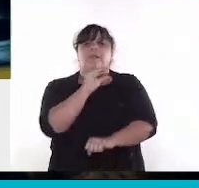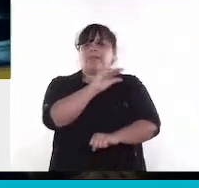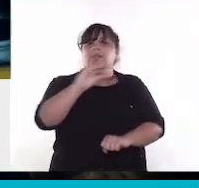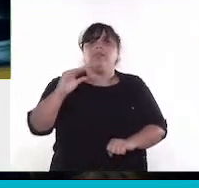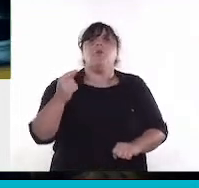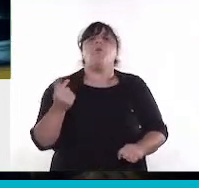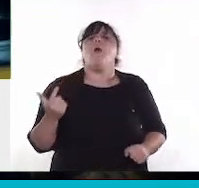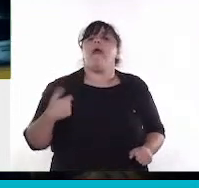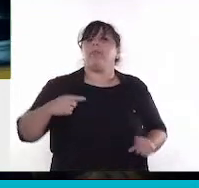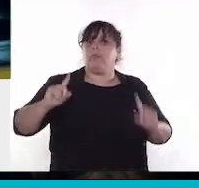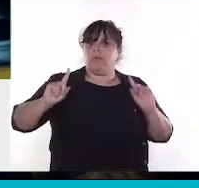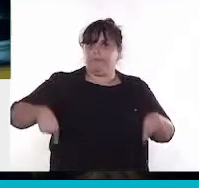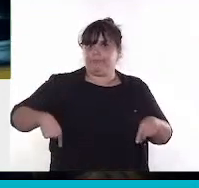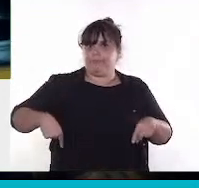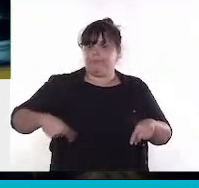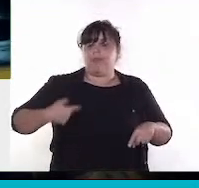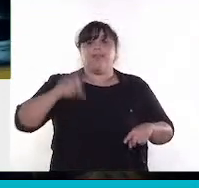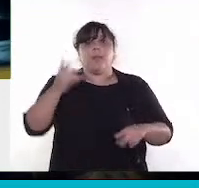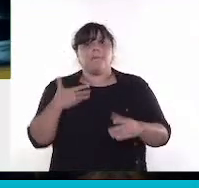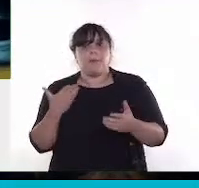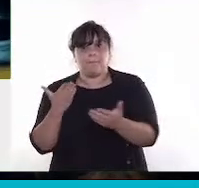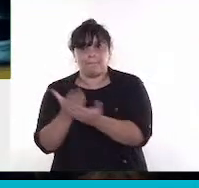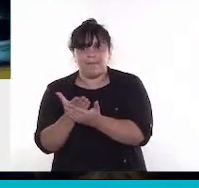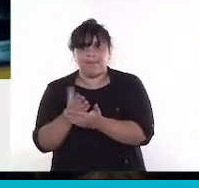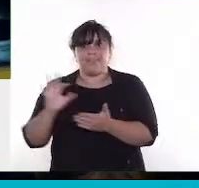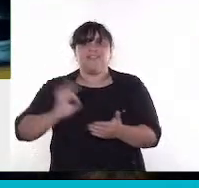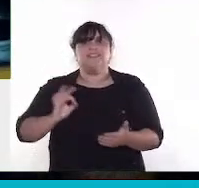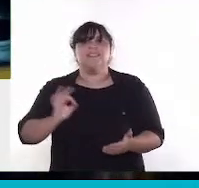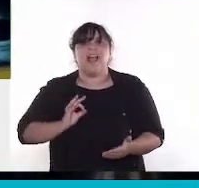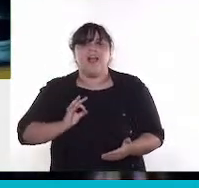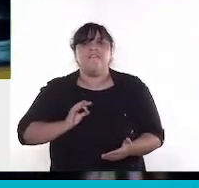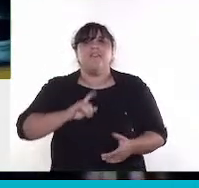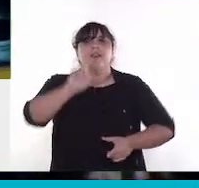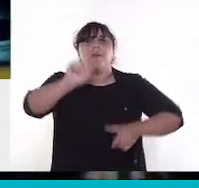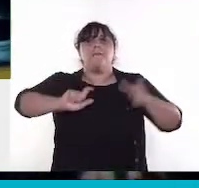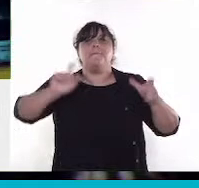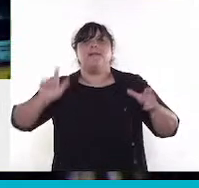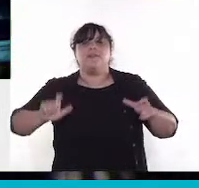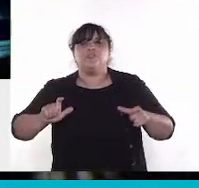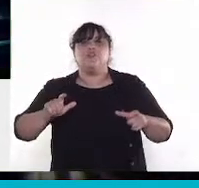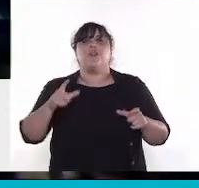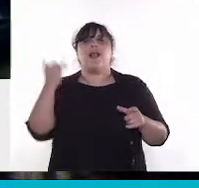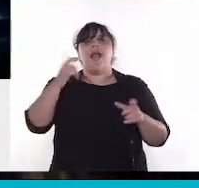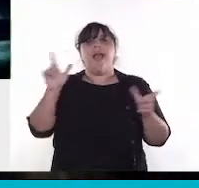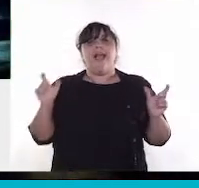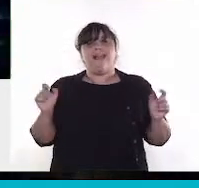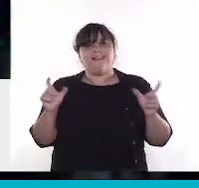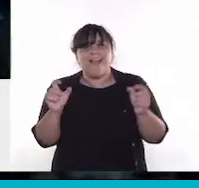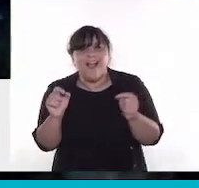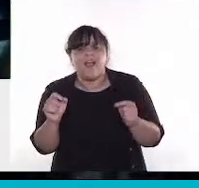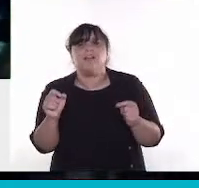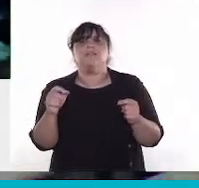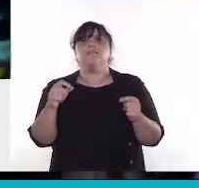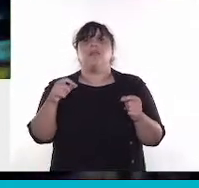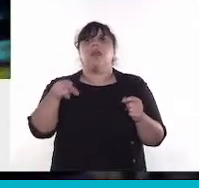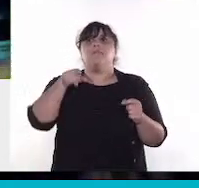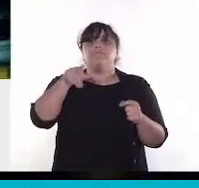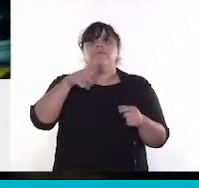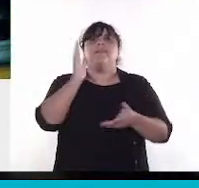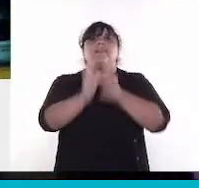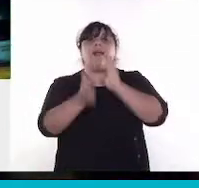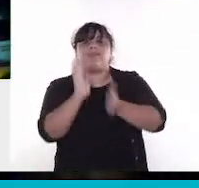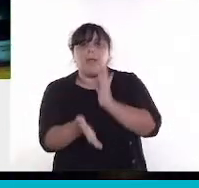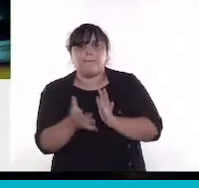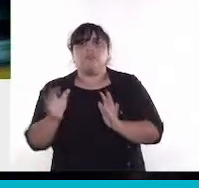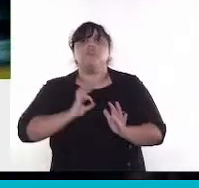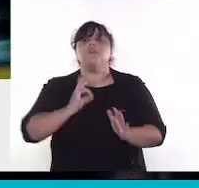otro lado, solicité conocer la situación sanitaria de los pacientes oncológicos y sus respectivos tratamientos